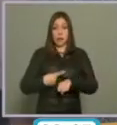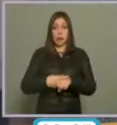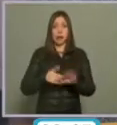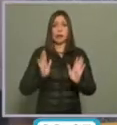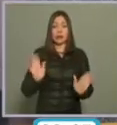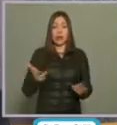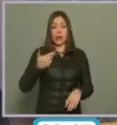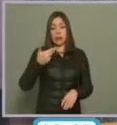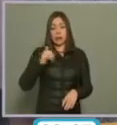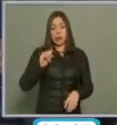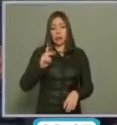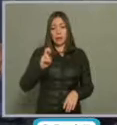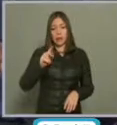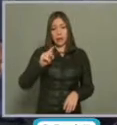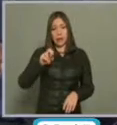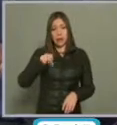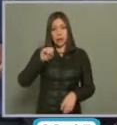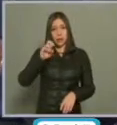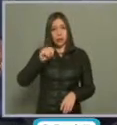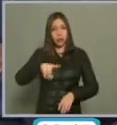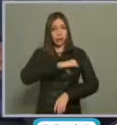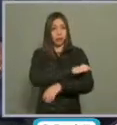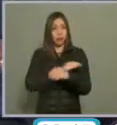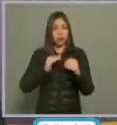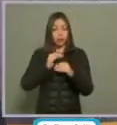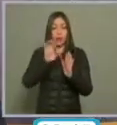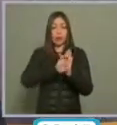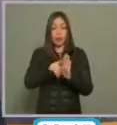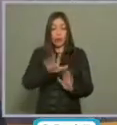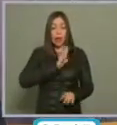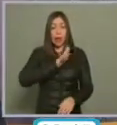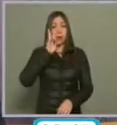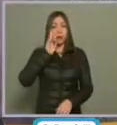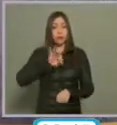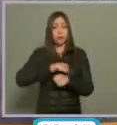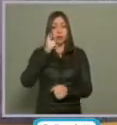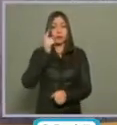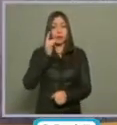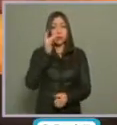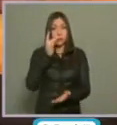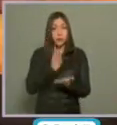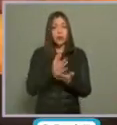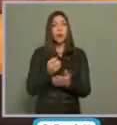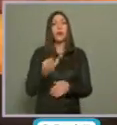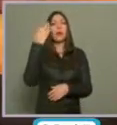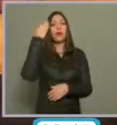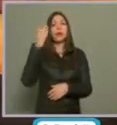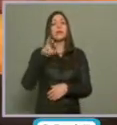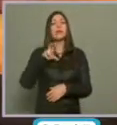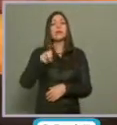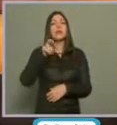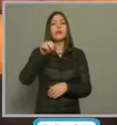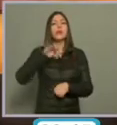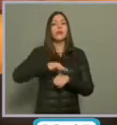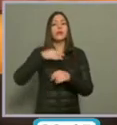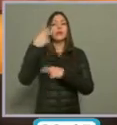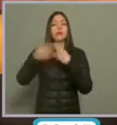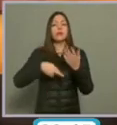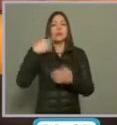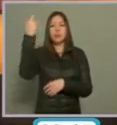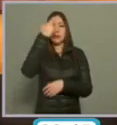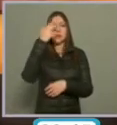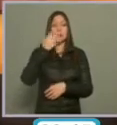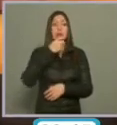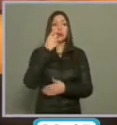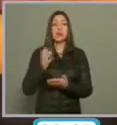de la hipertensión. Ok. Muchas veces, el 30% de los casos entran en control con el primer tratamiento que se les da. No